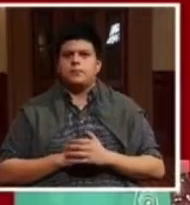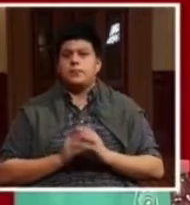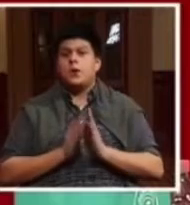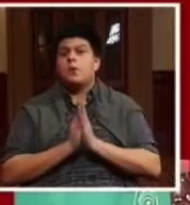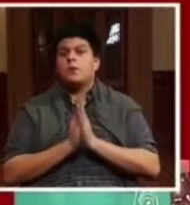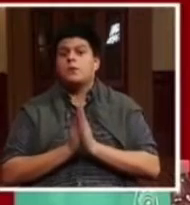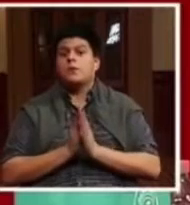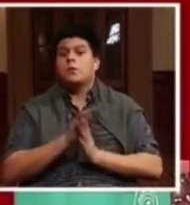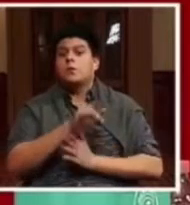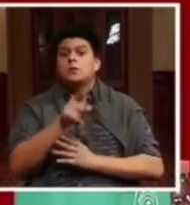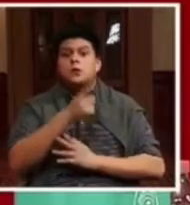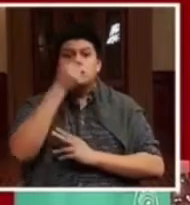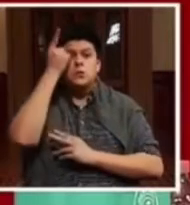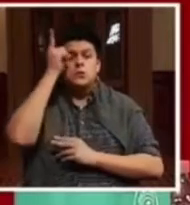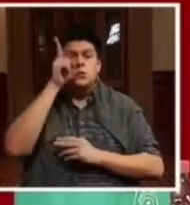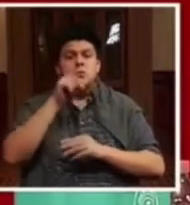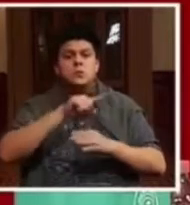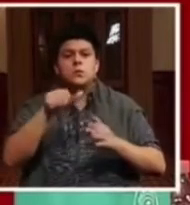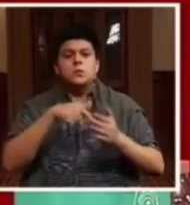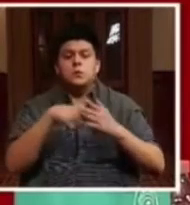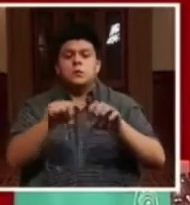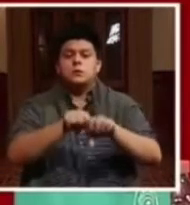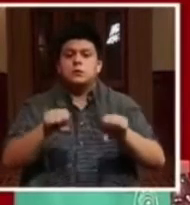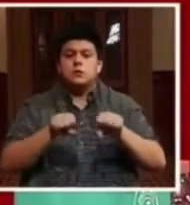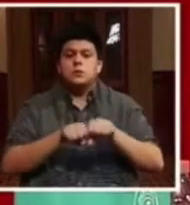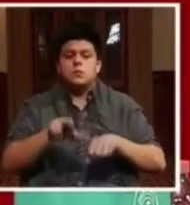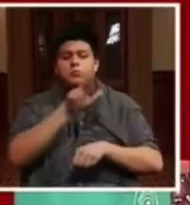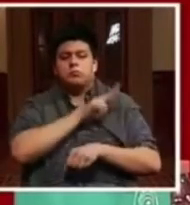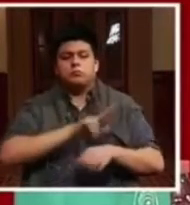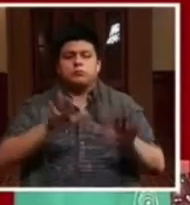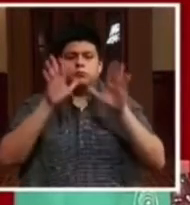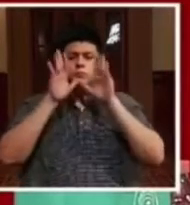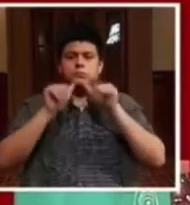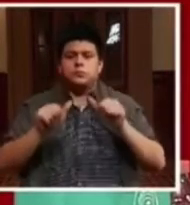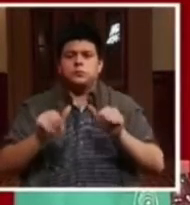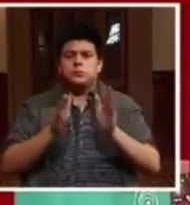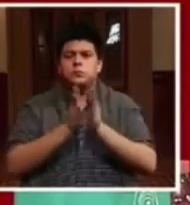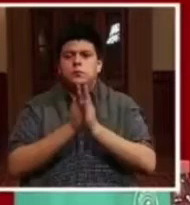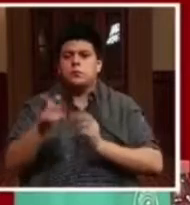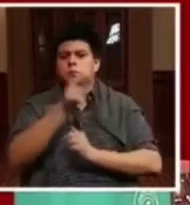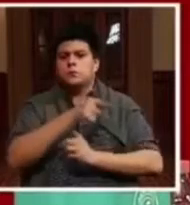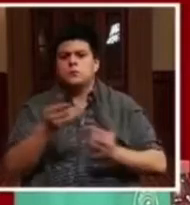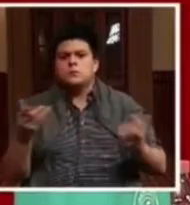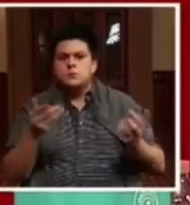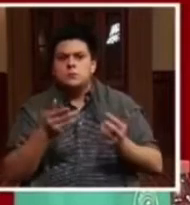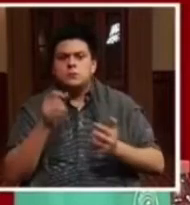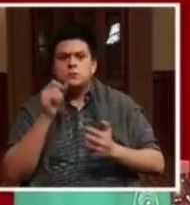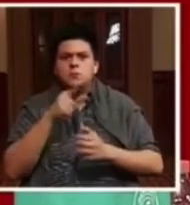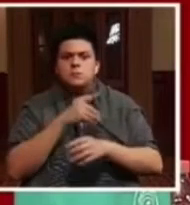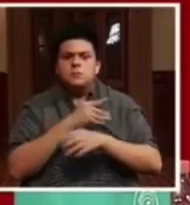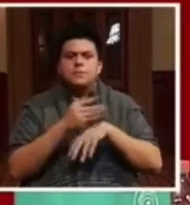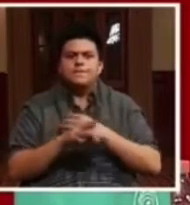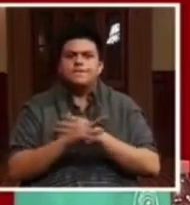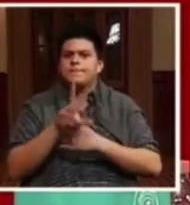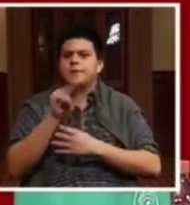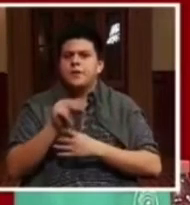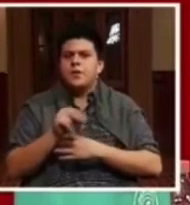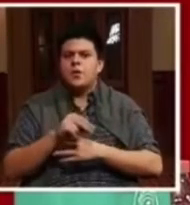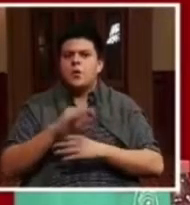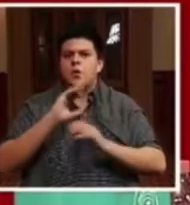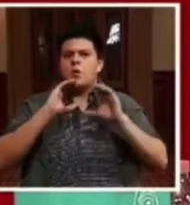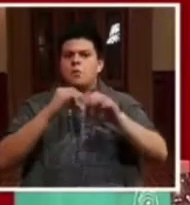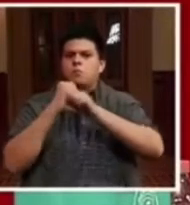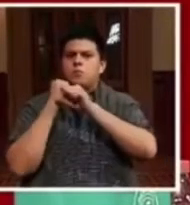favor, dueños de salones de eventos, de quintas, no realicen ese tipo de eventos, de